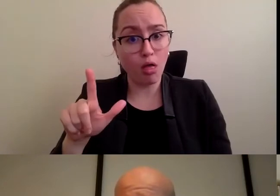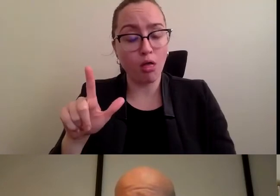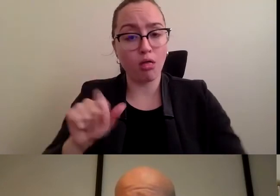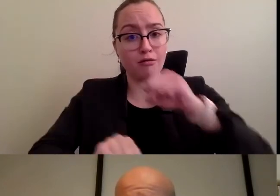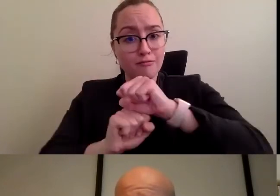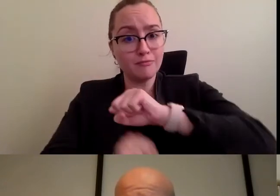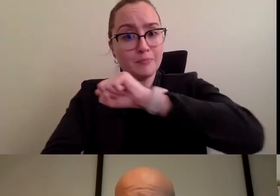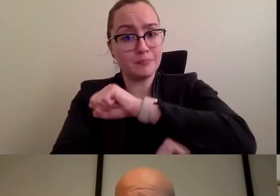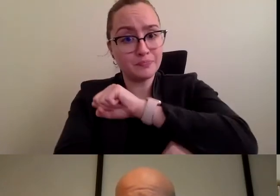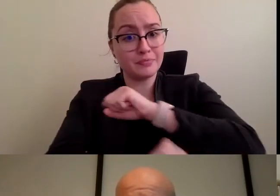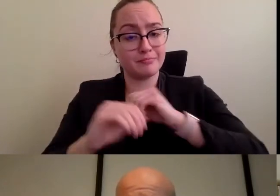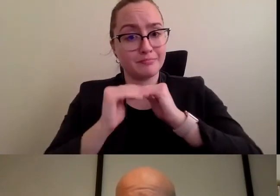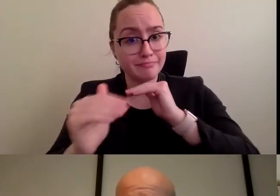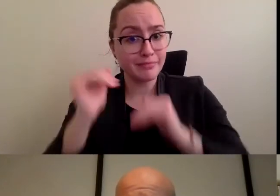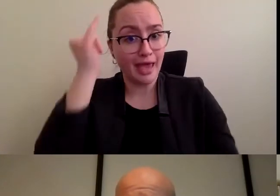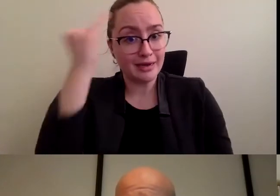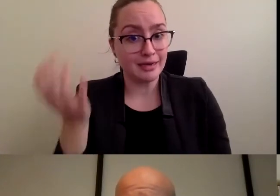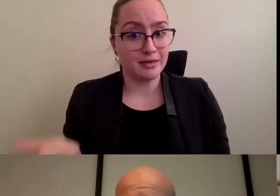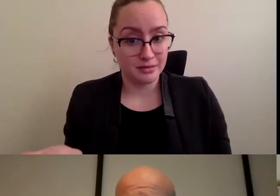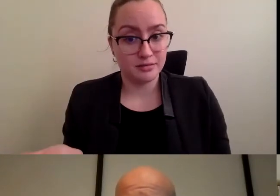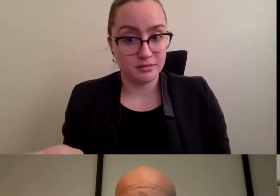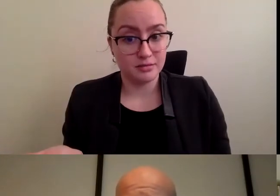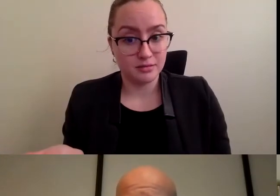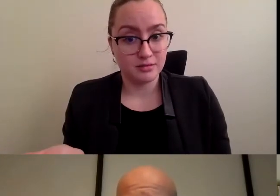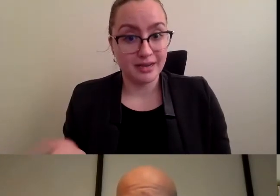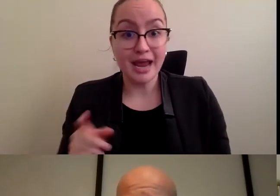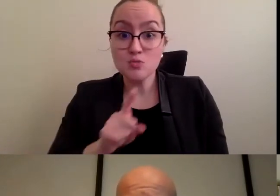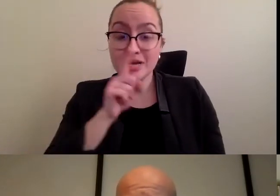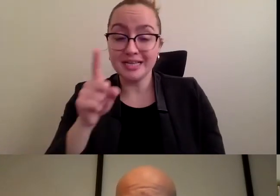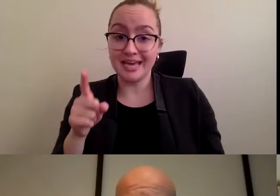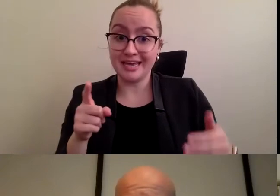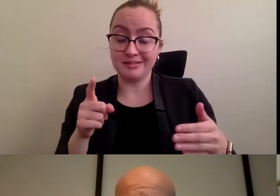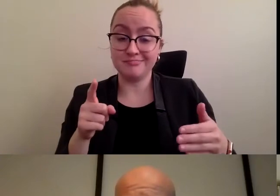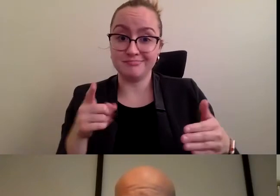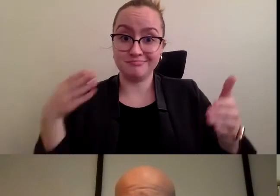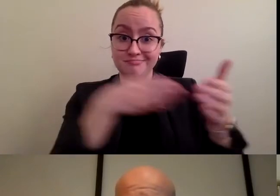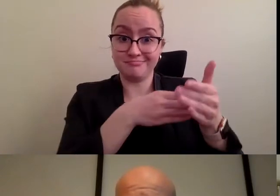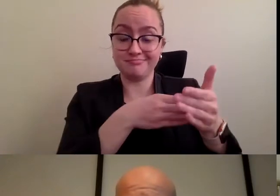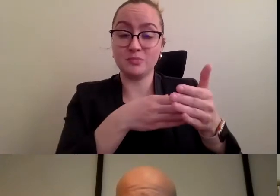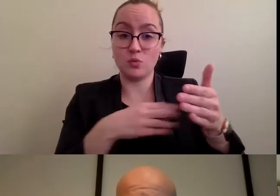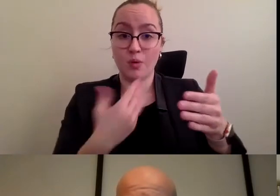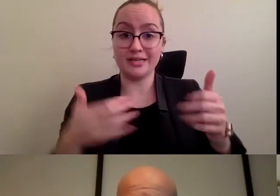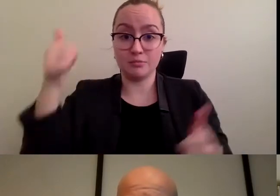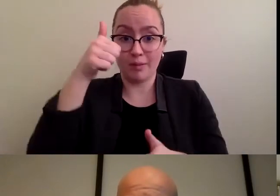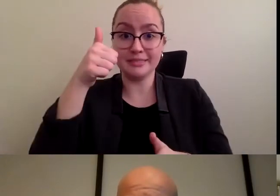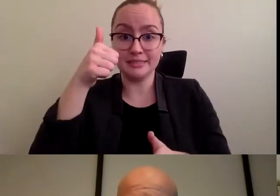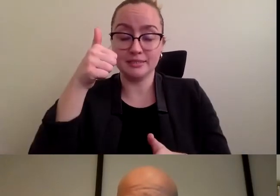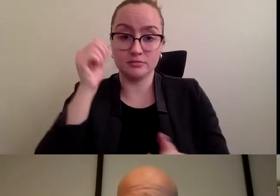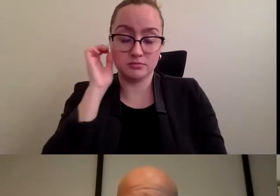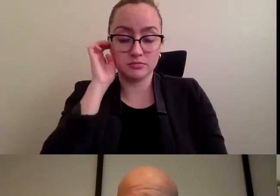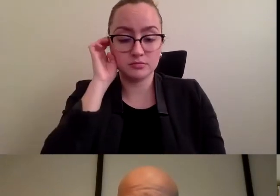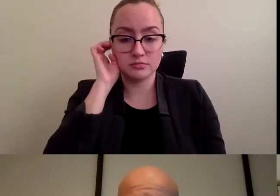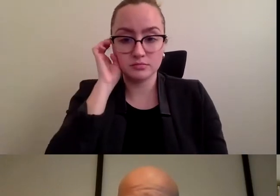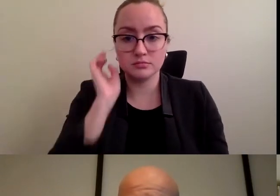una idea moral, fundamentalmente moral, y una manera de poder poder contestar